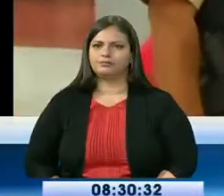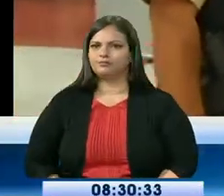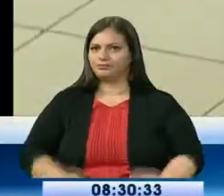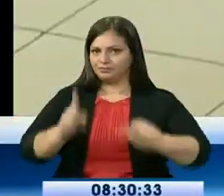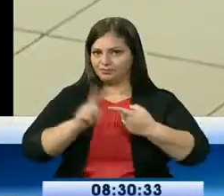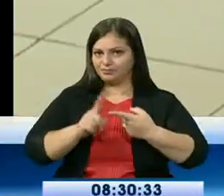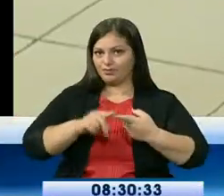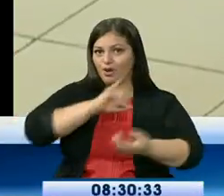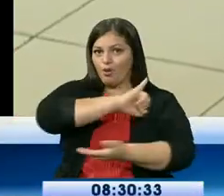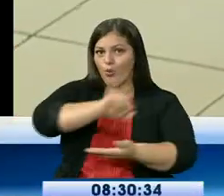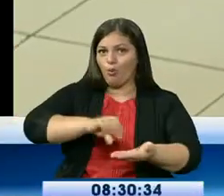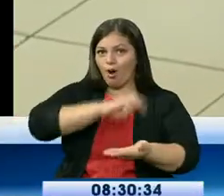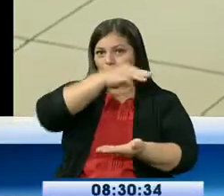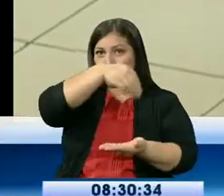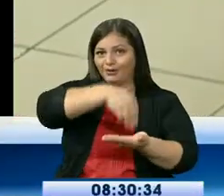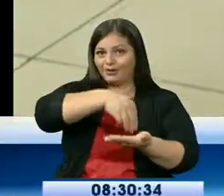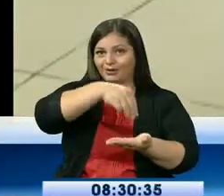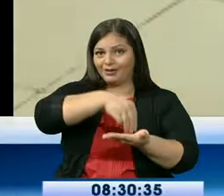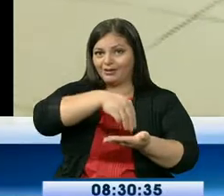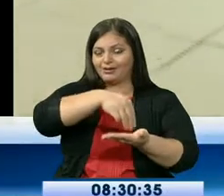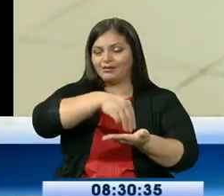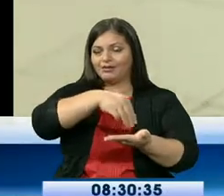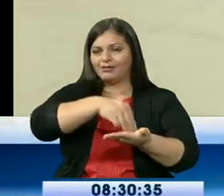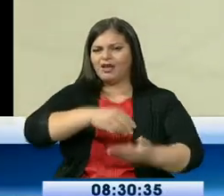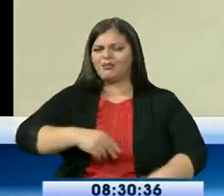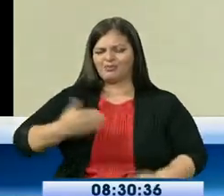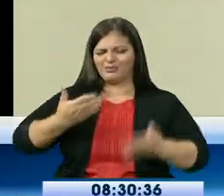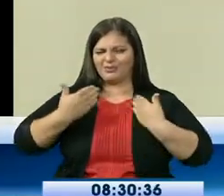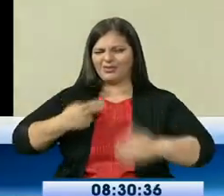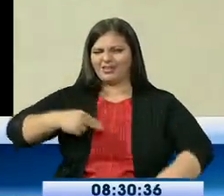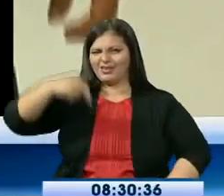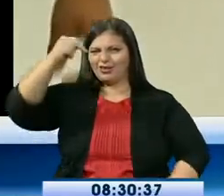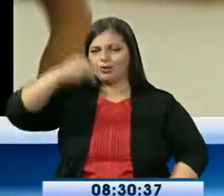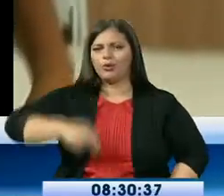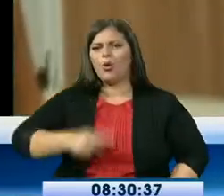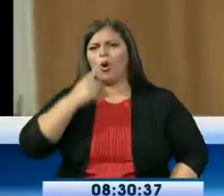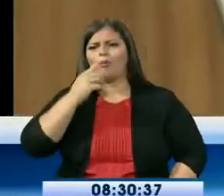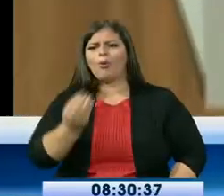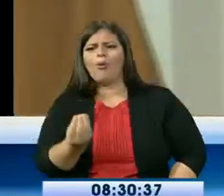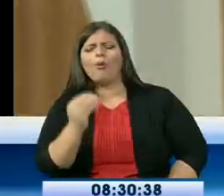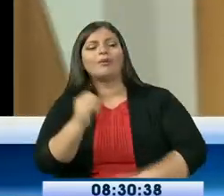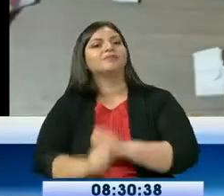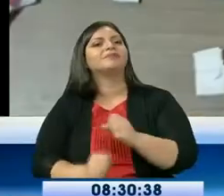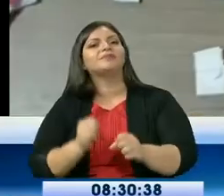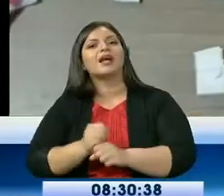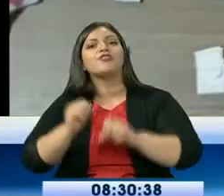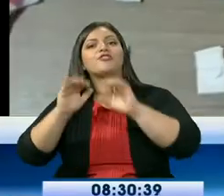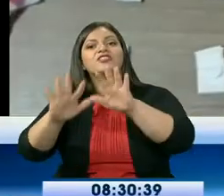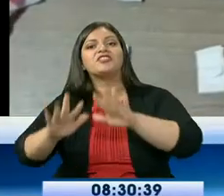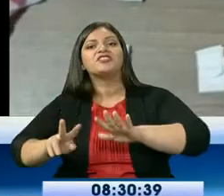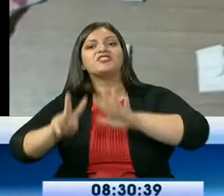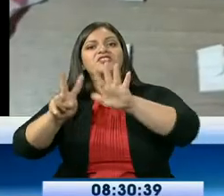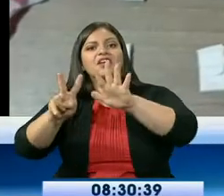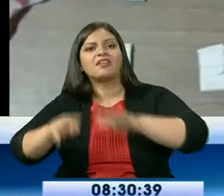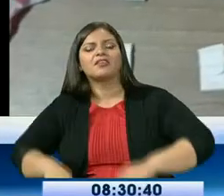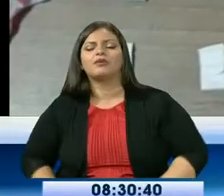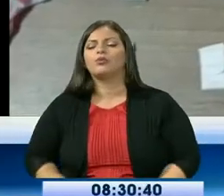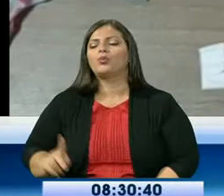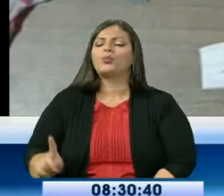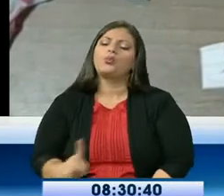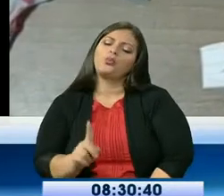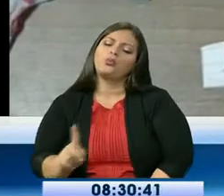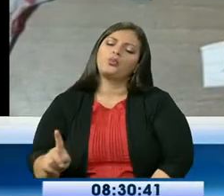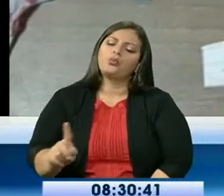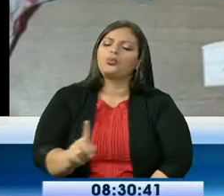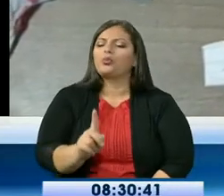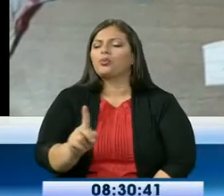años intentó escabullirse en el sector de Juan Montalvo sin levantar sospechas, pero la policía lo sorprendió al